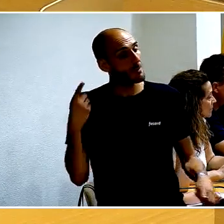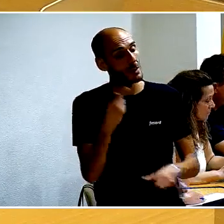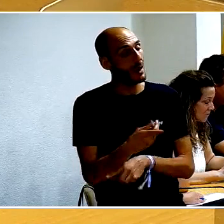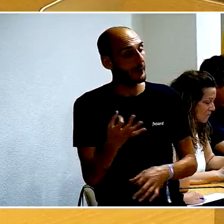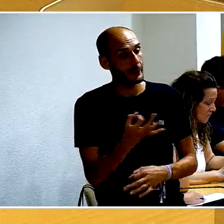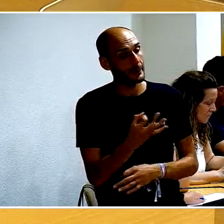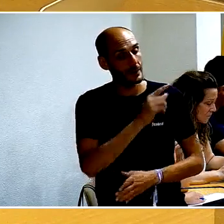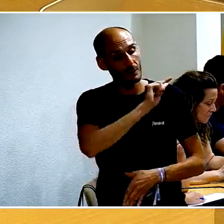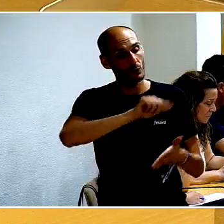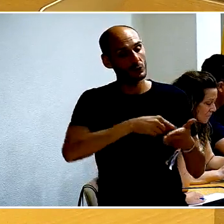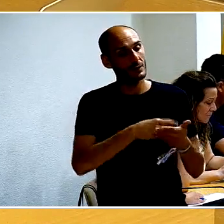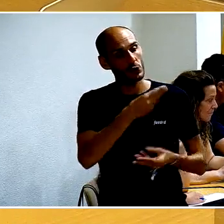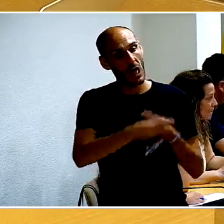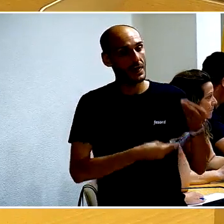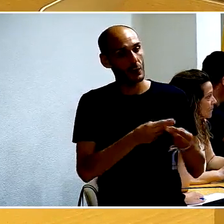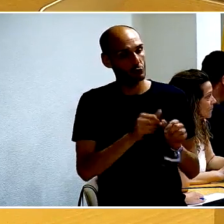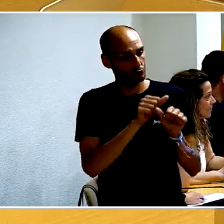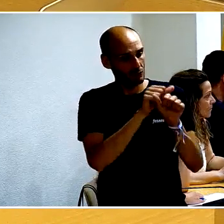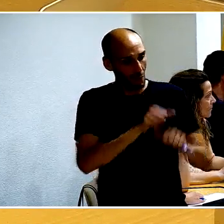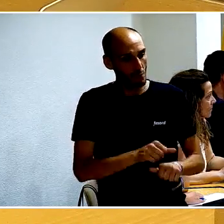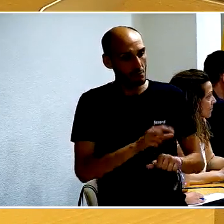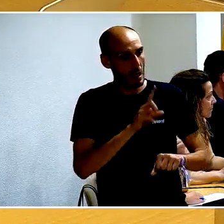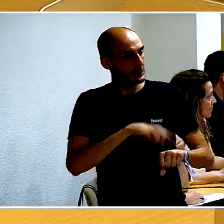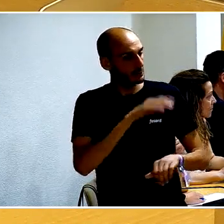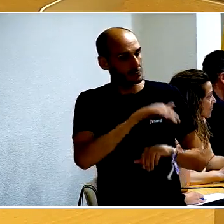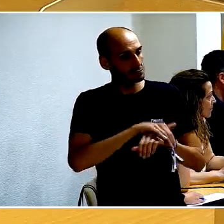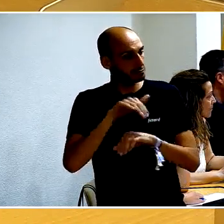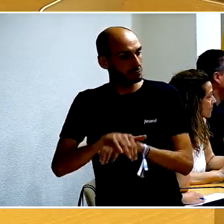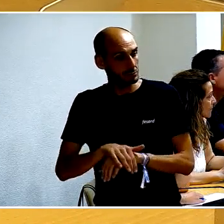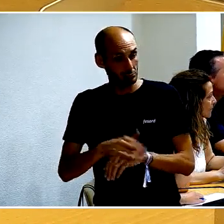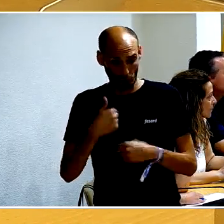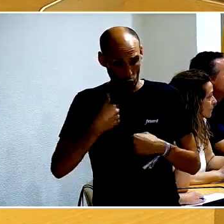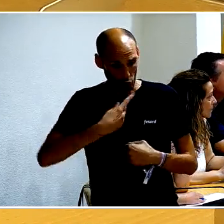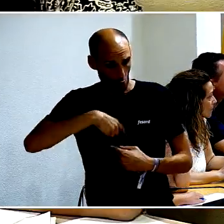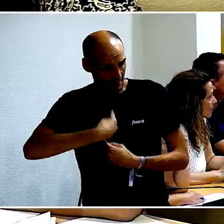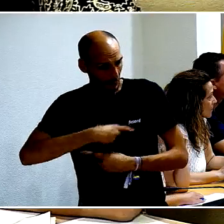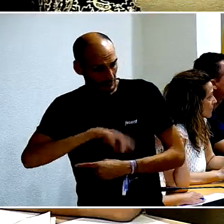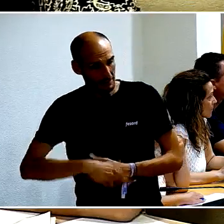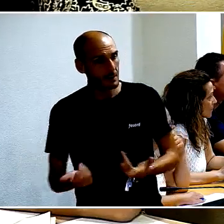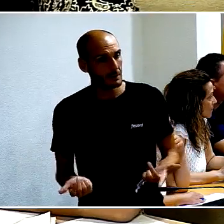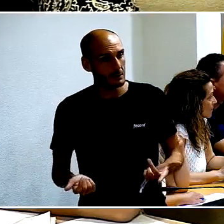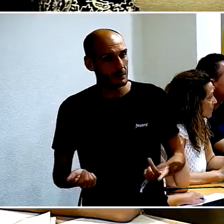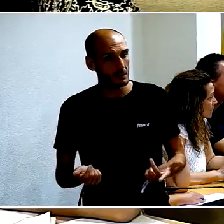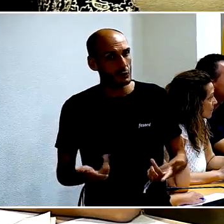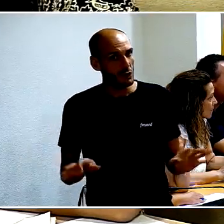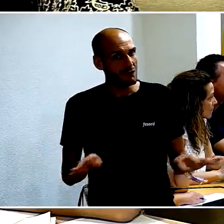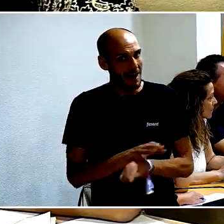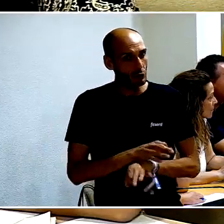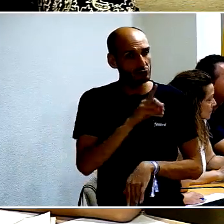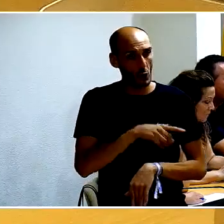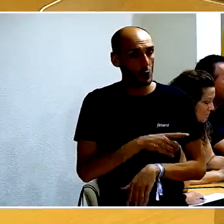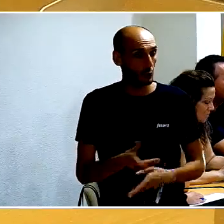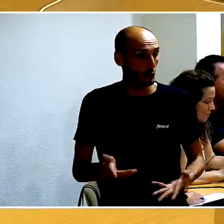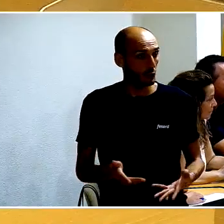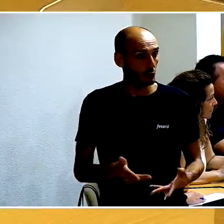los contratos hacerlos en tiempo y forma, ustedes y nosotros las teníamos. Con lo cual, ¿es un fallo o no es un fallo